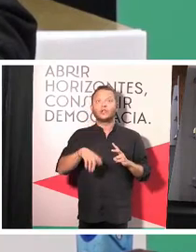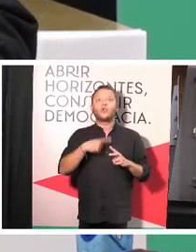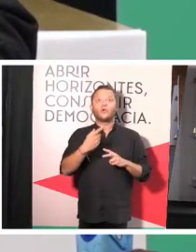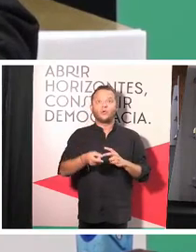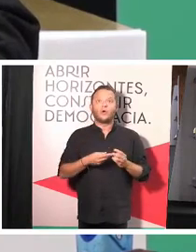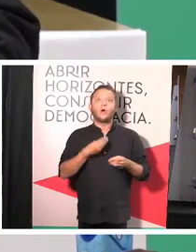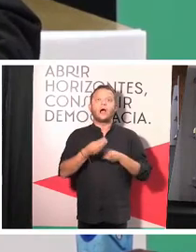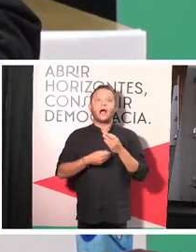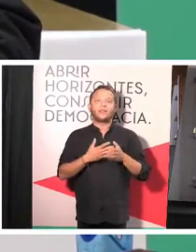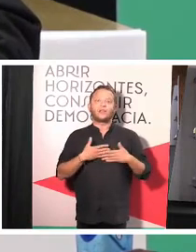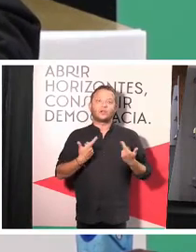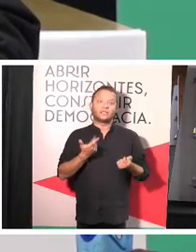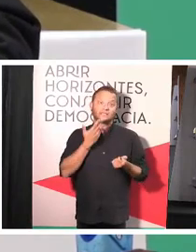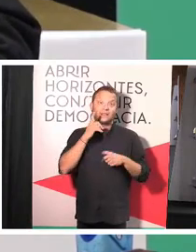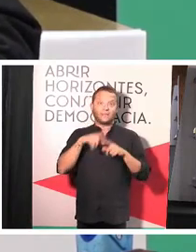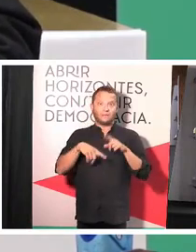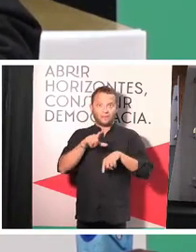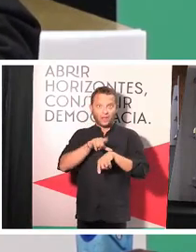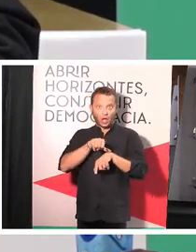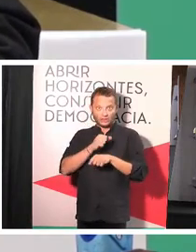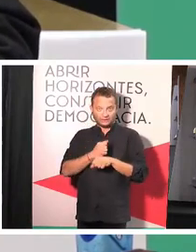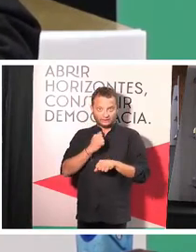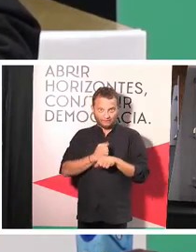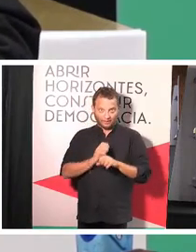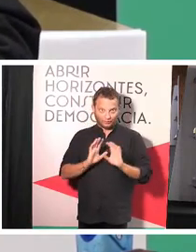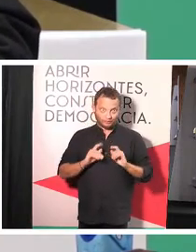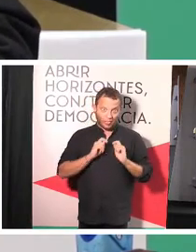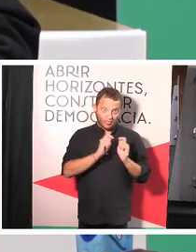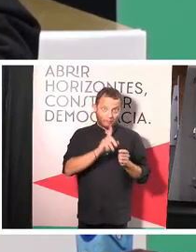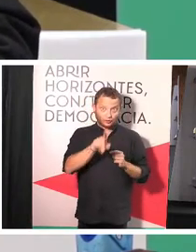haces lo que quieres, si tienes horas de trabajo.